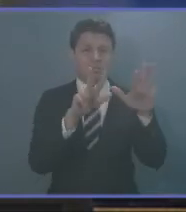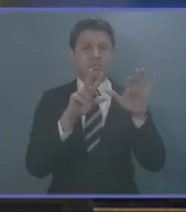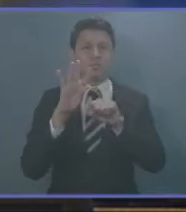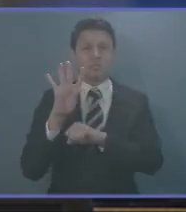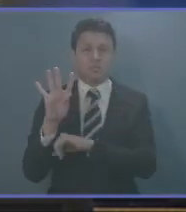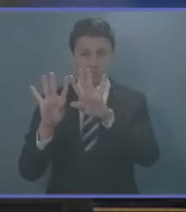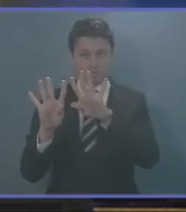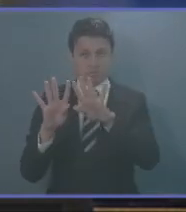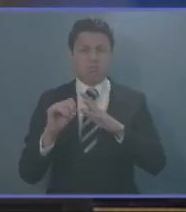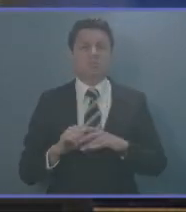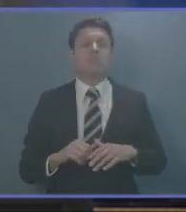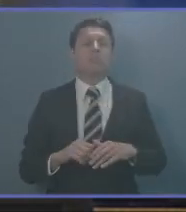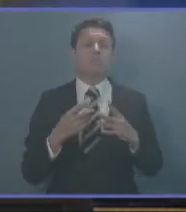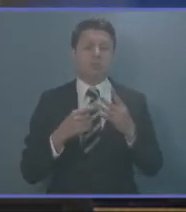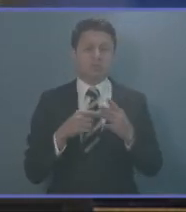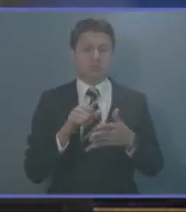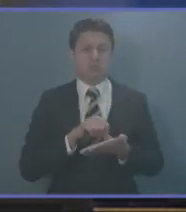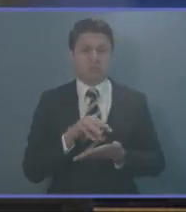Municipal.